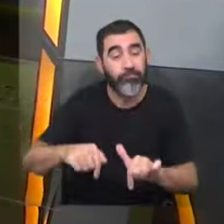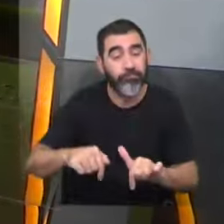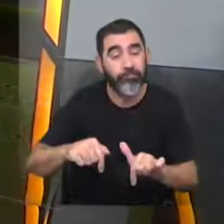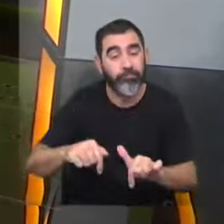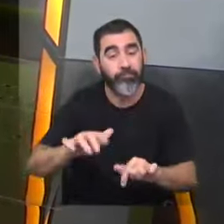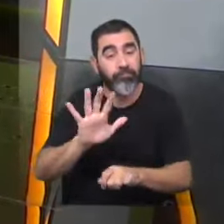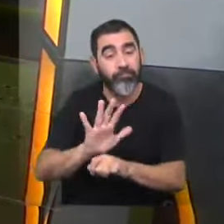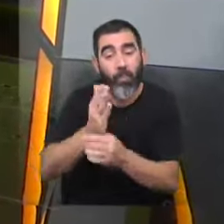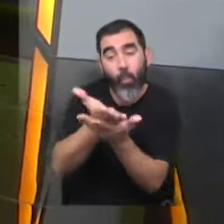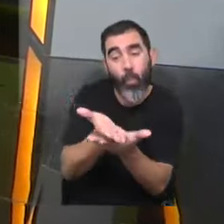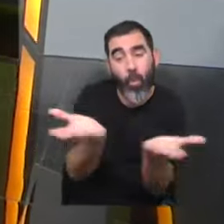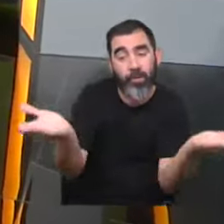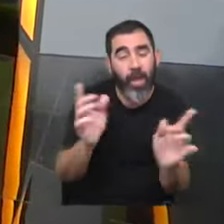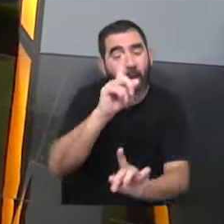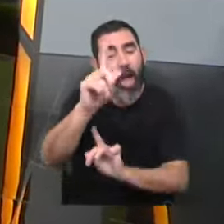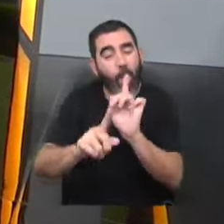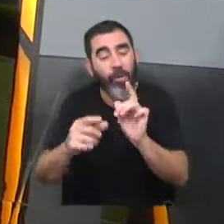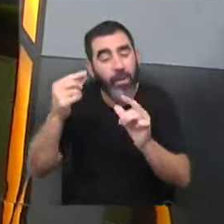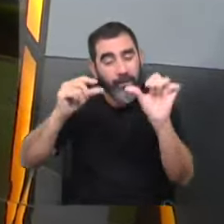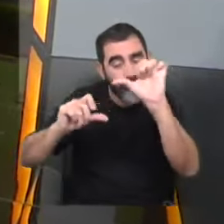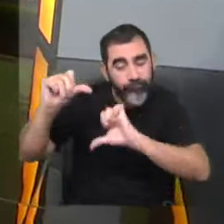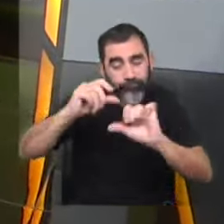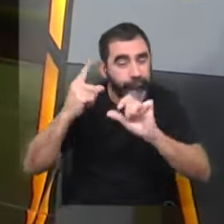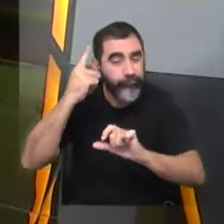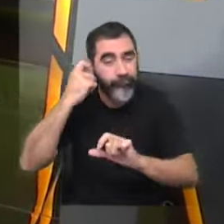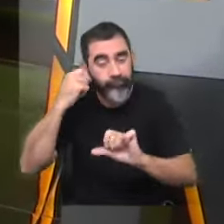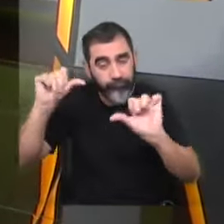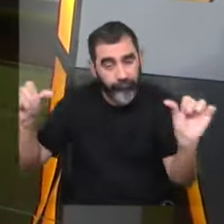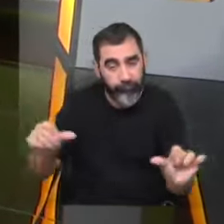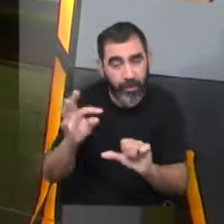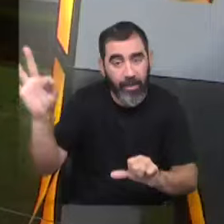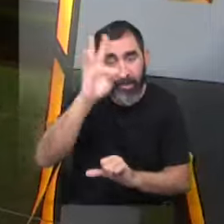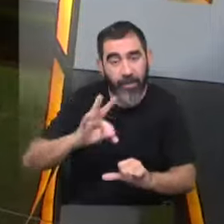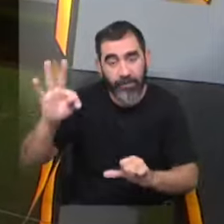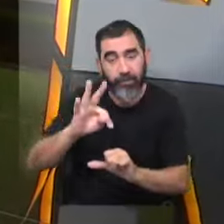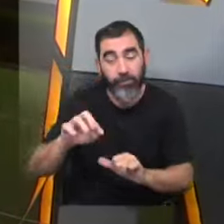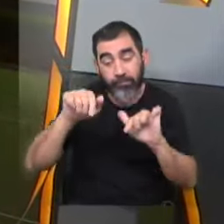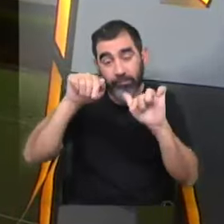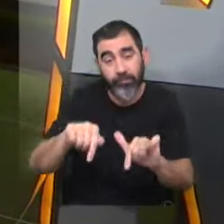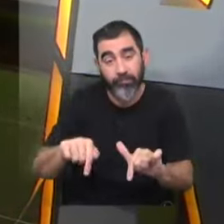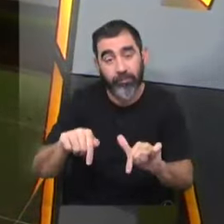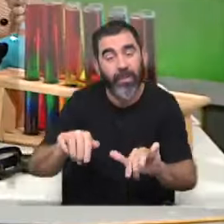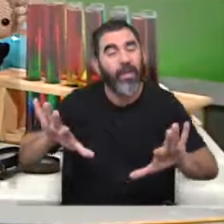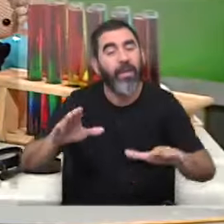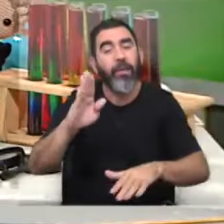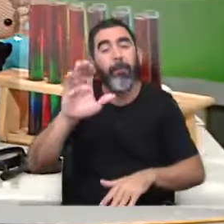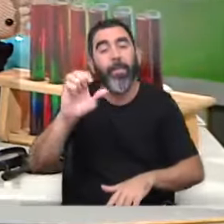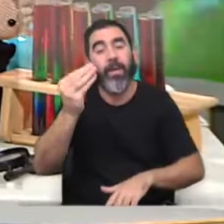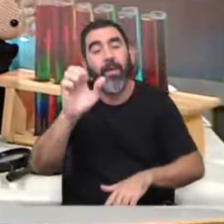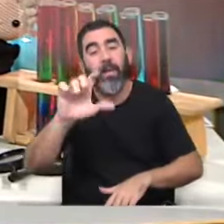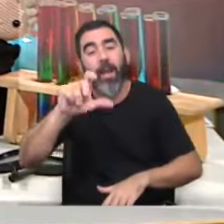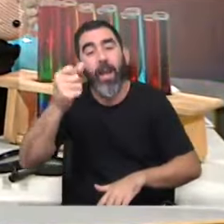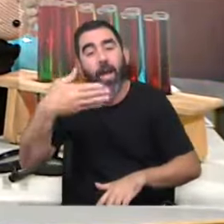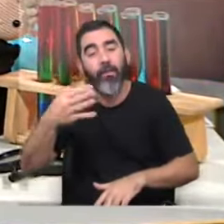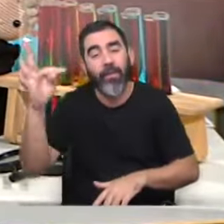un poco una demostración de algunos de los experimentos que hacemos en el taller, en el Pequelab. ¿Qué es el Pequelab? Es un taller